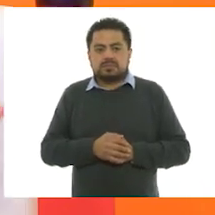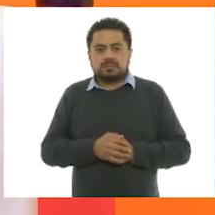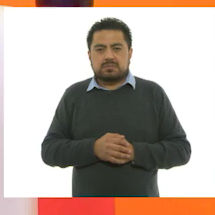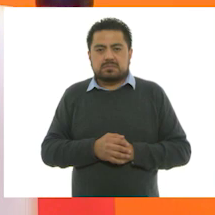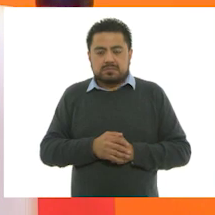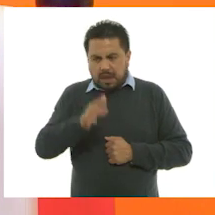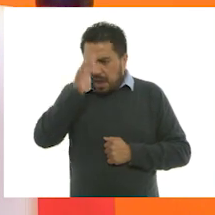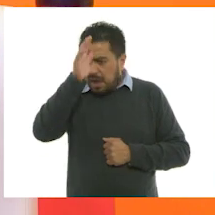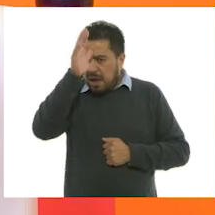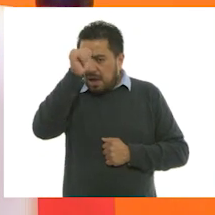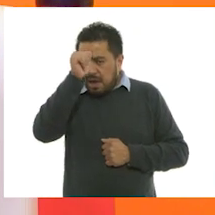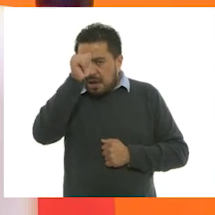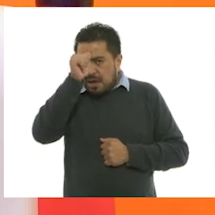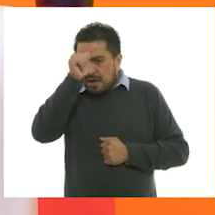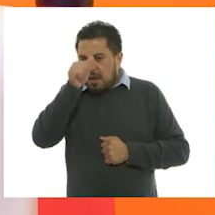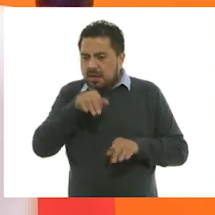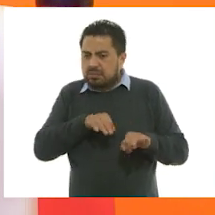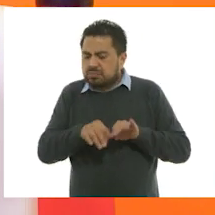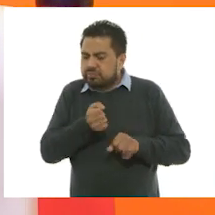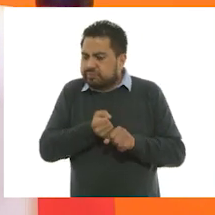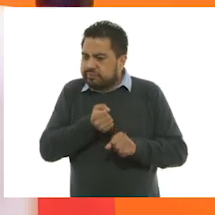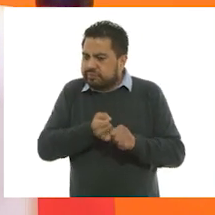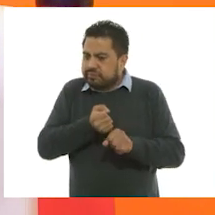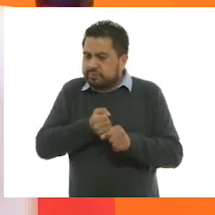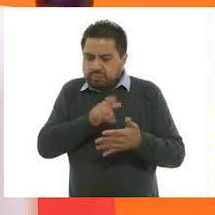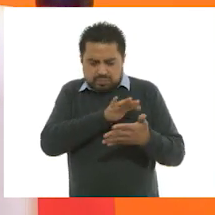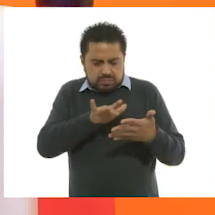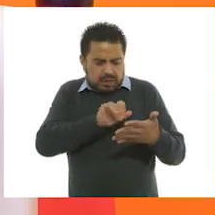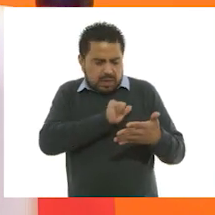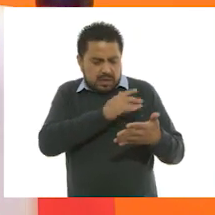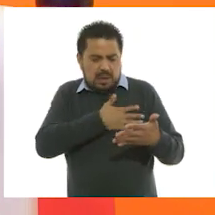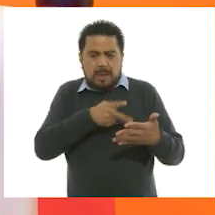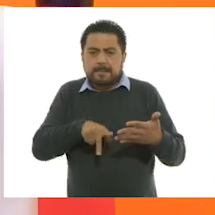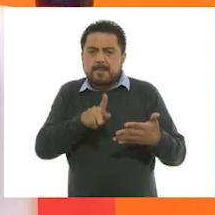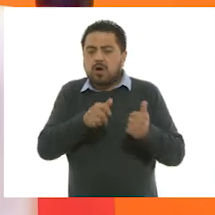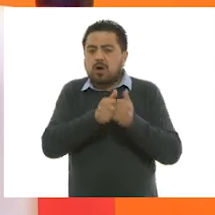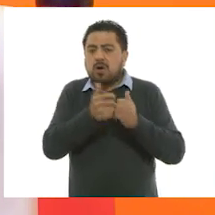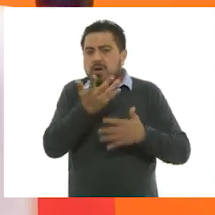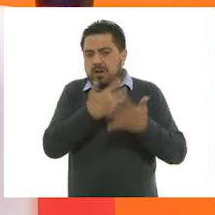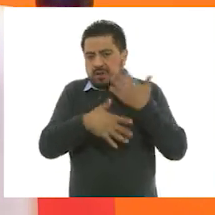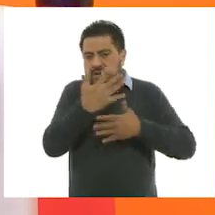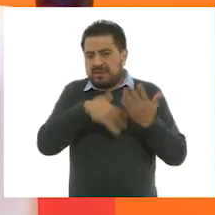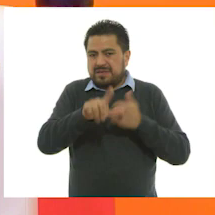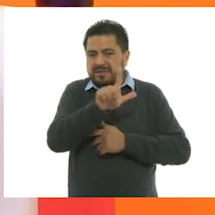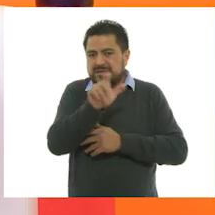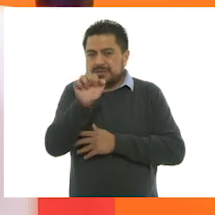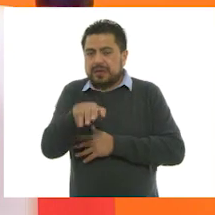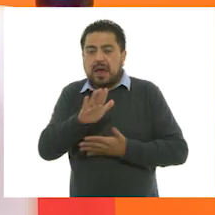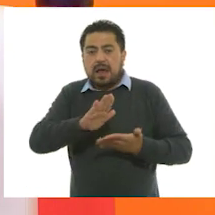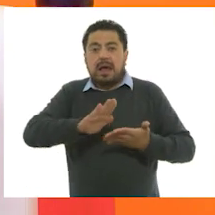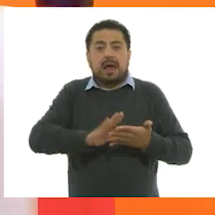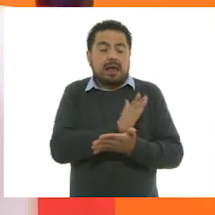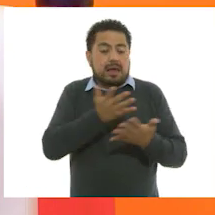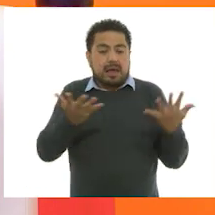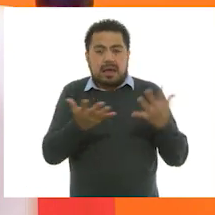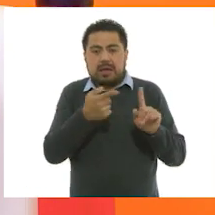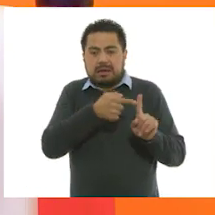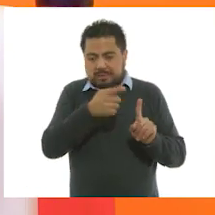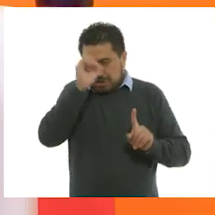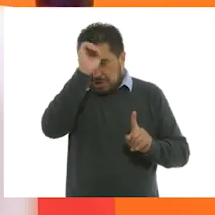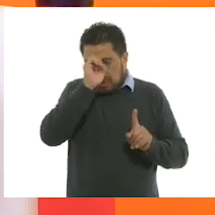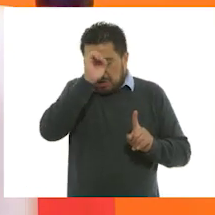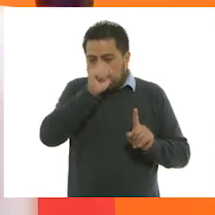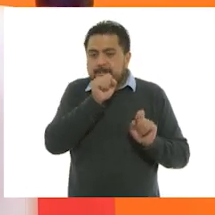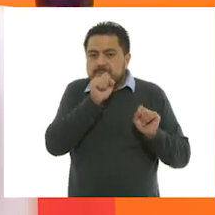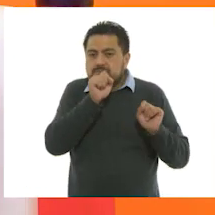De acuerdo. Se va trabajando con el texto en español, pero a través de la lengua de señas. Además, se hacen reflexiones sobre